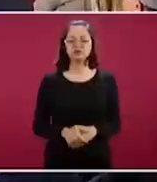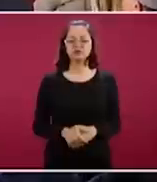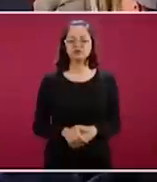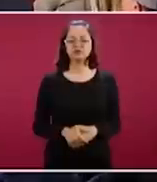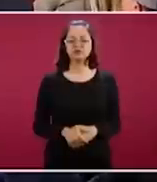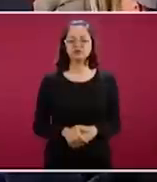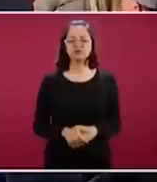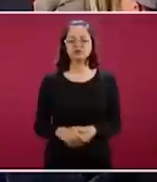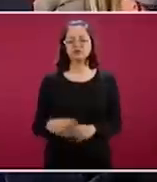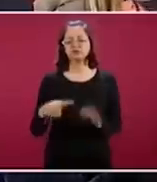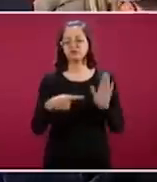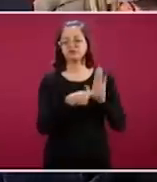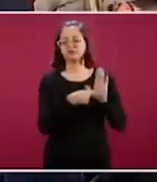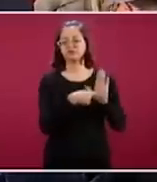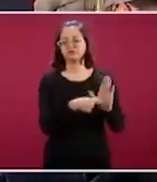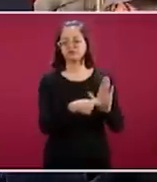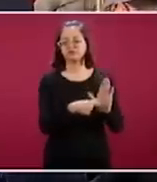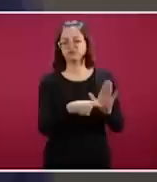Este es